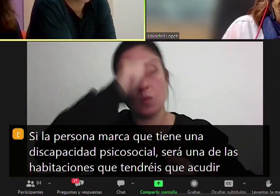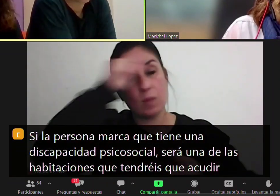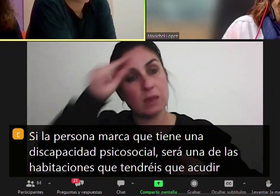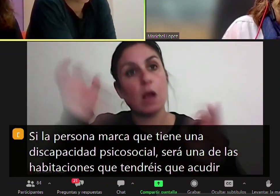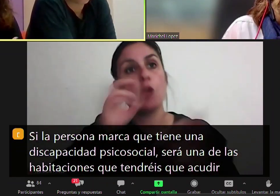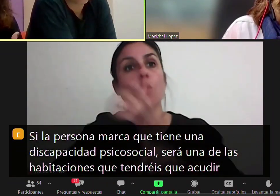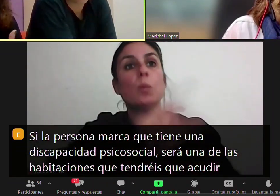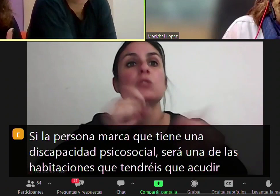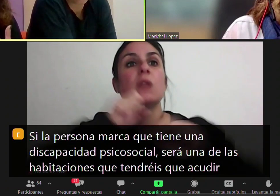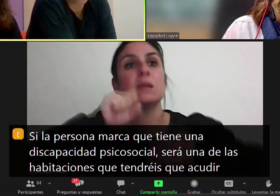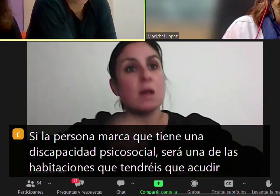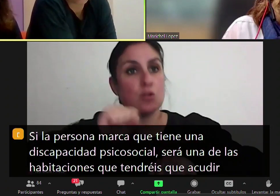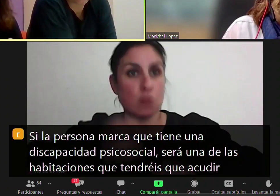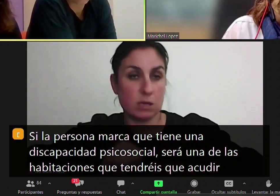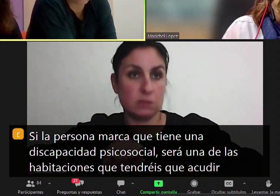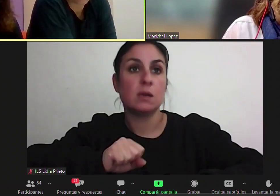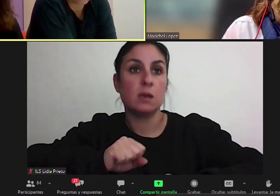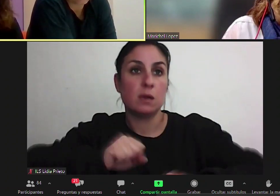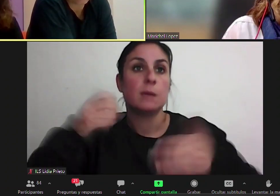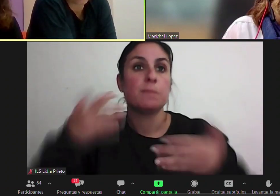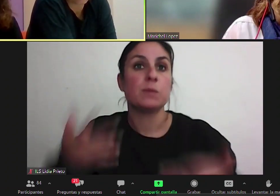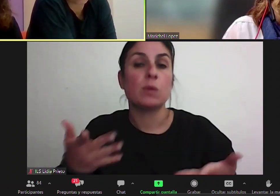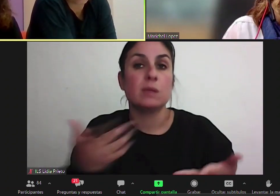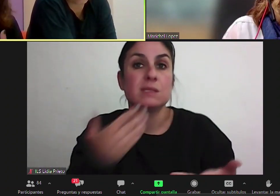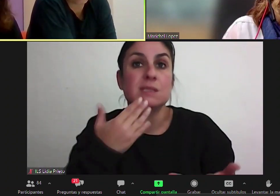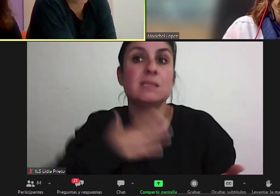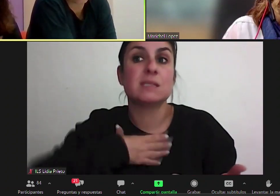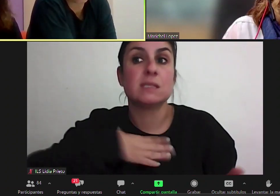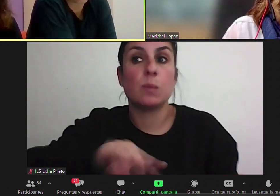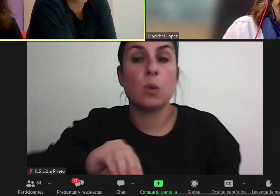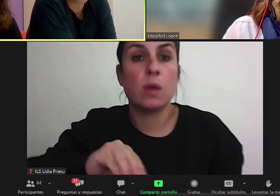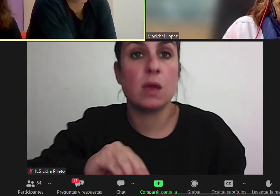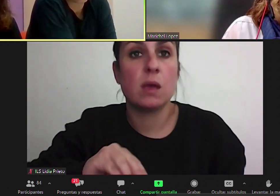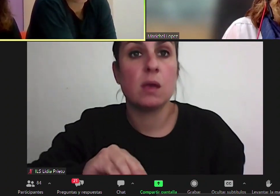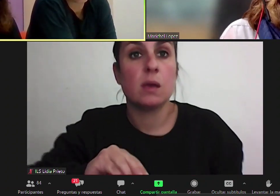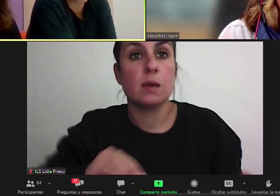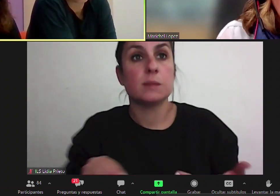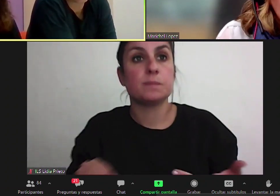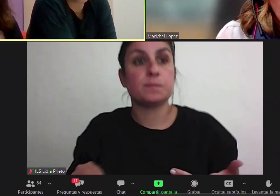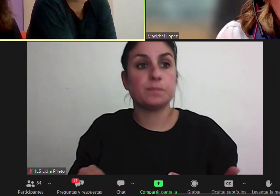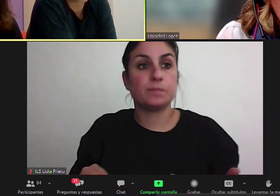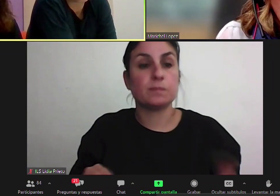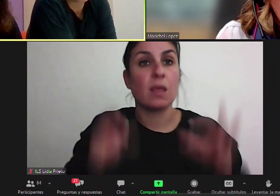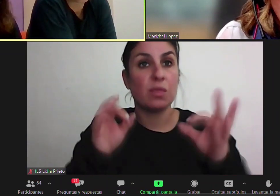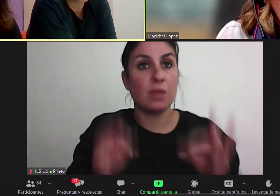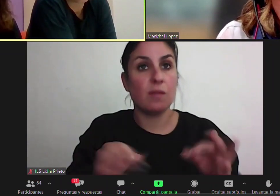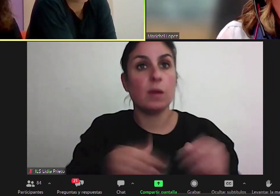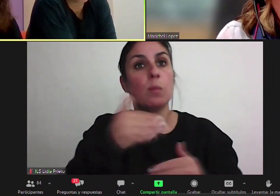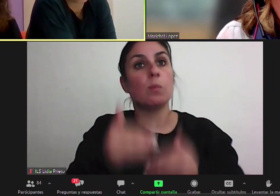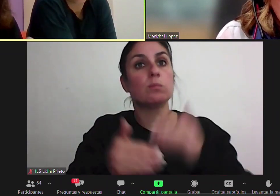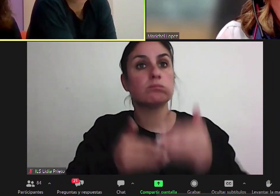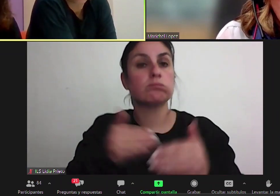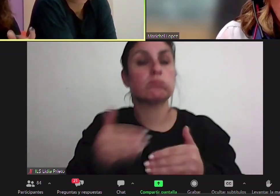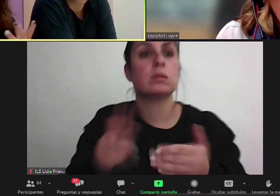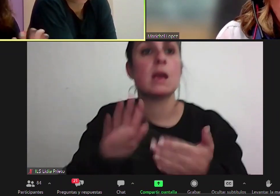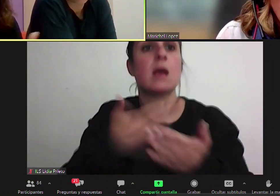ciertos documentos para todos. Entonces, en la medida de lo posible, tenemos que tender a la lectura fácil de las cosas. Hay veces